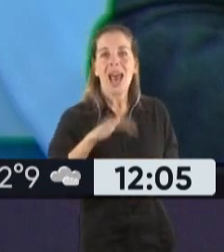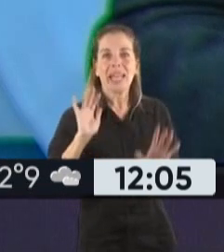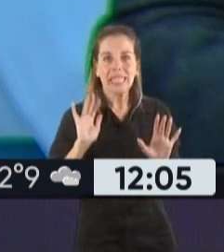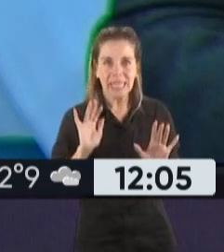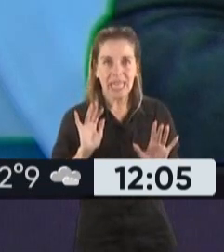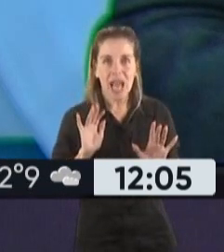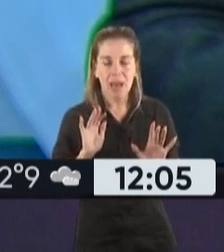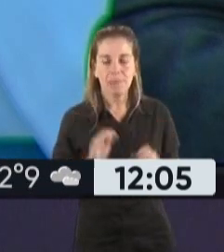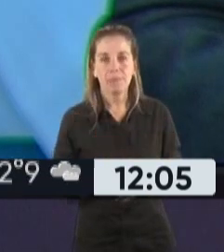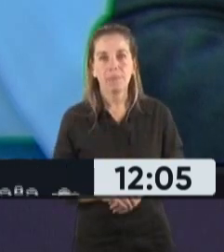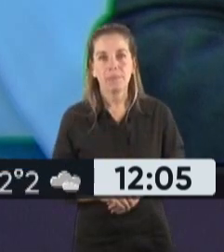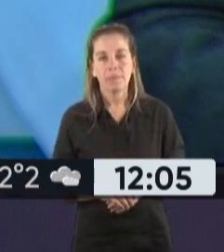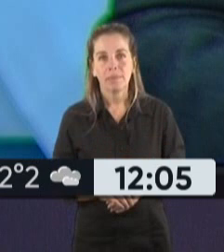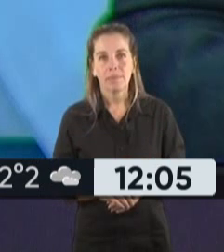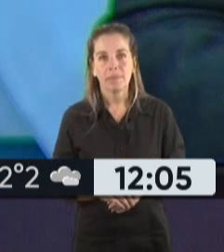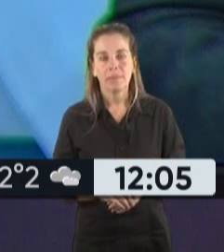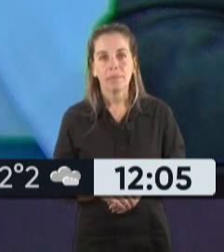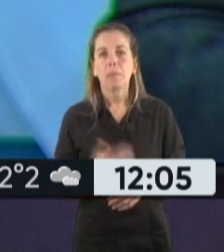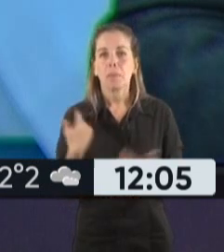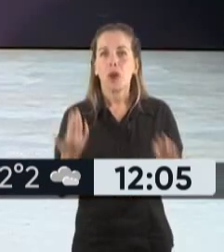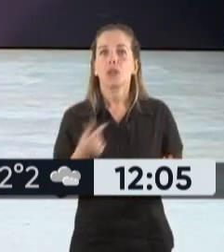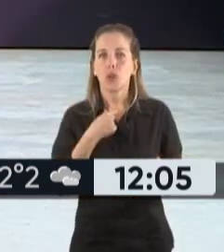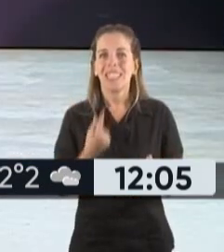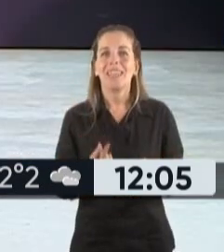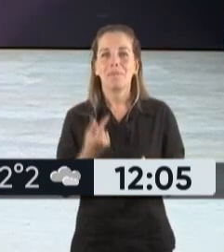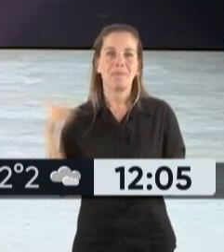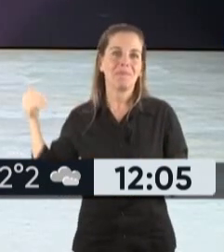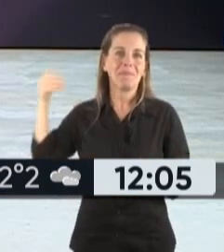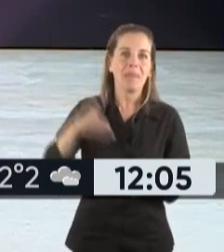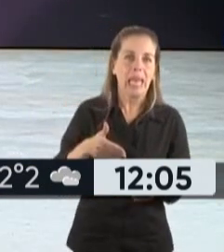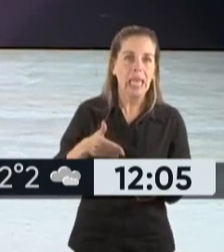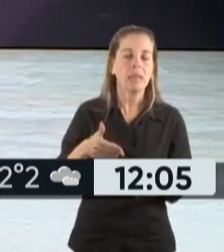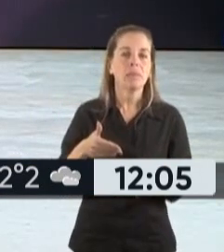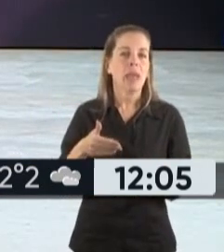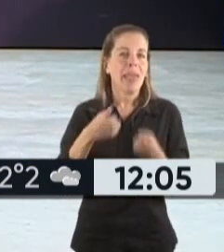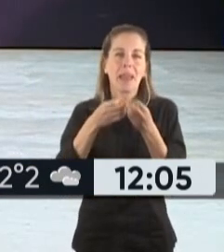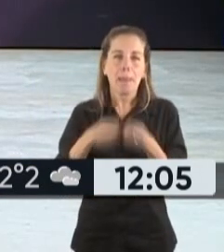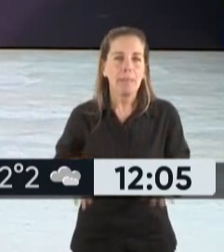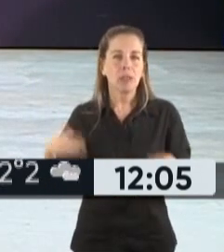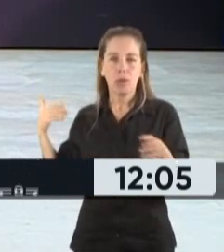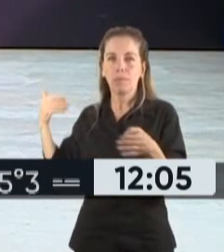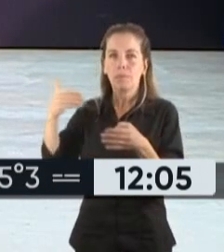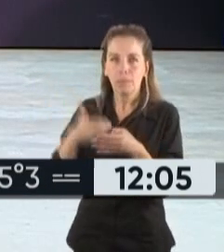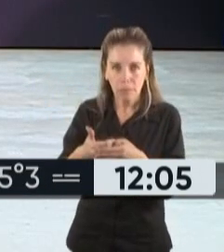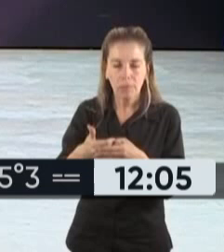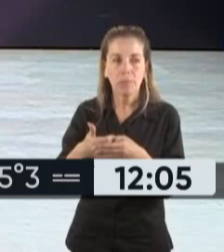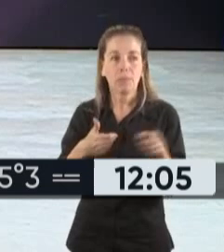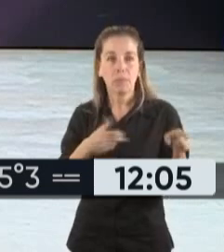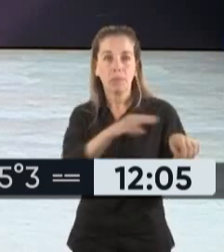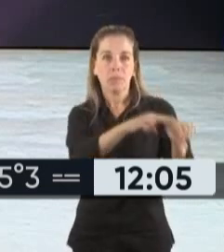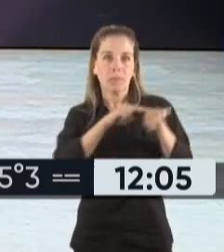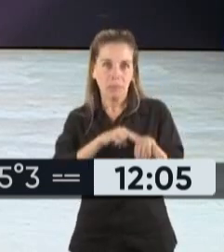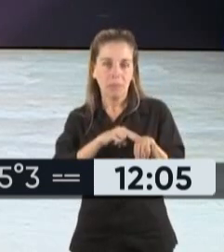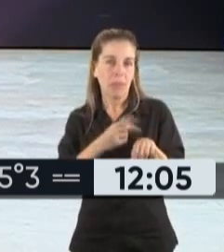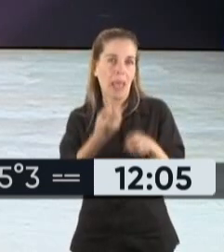Primer punto, por eso yo quise estar desde el comienzo, Juanjo me diste un gran consejo, para poder